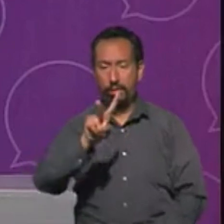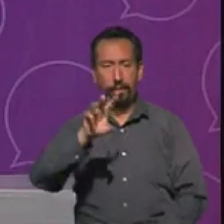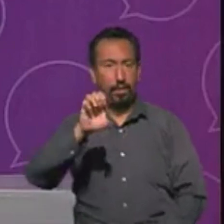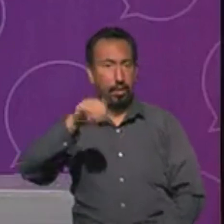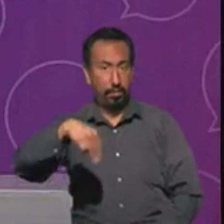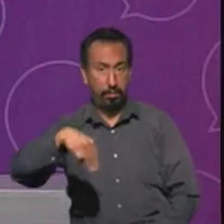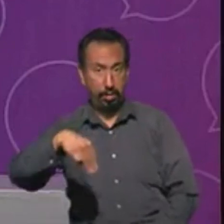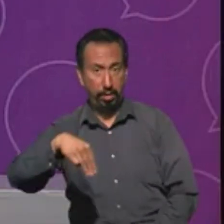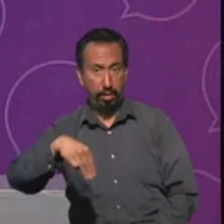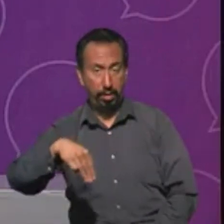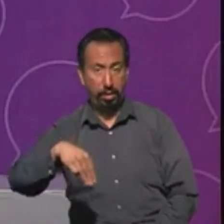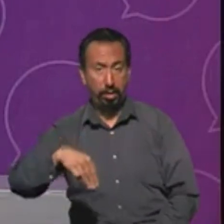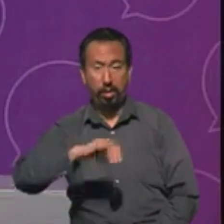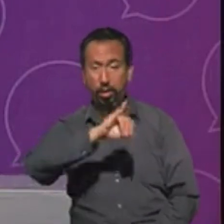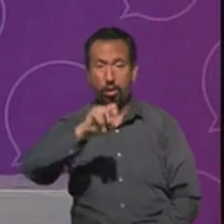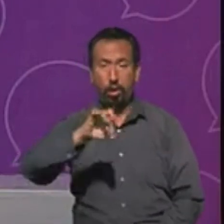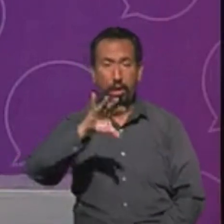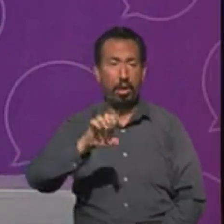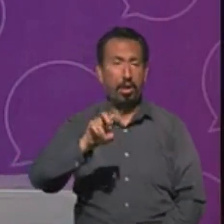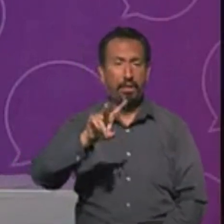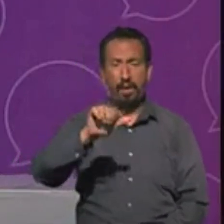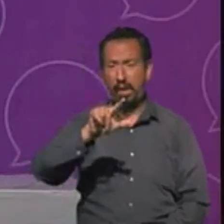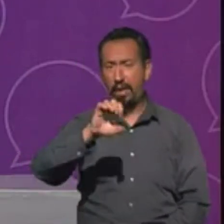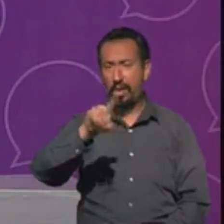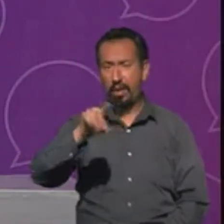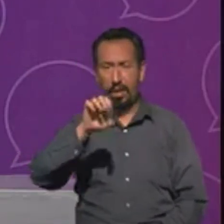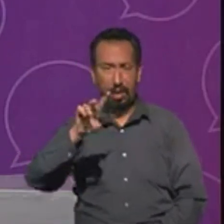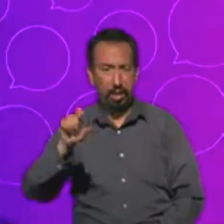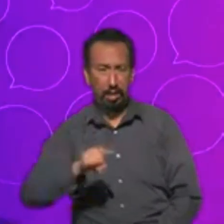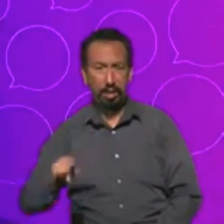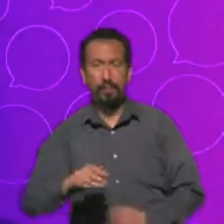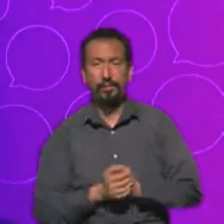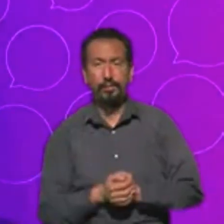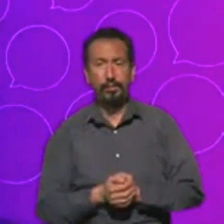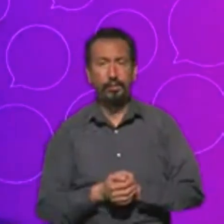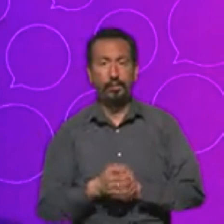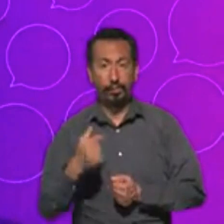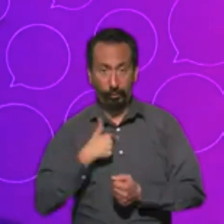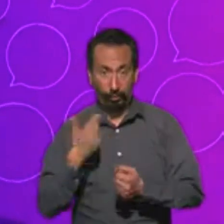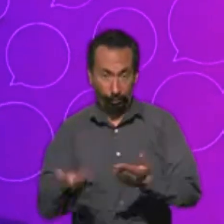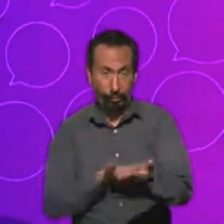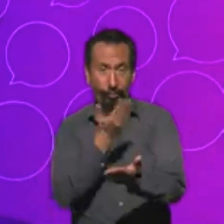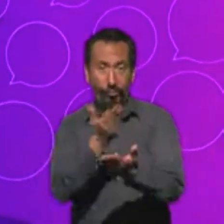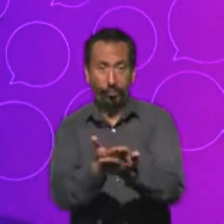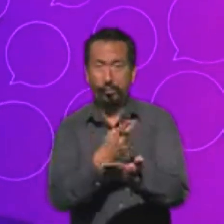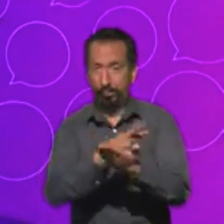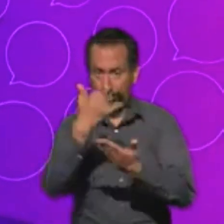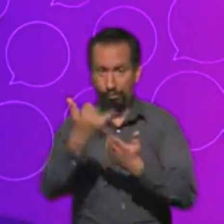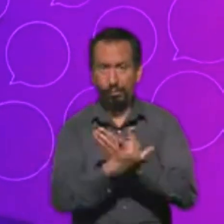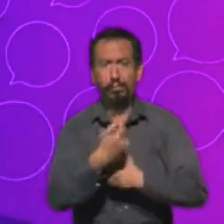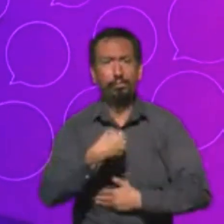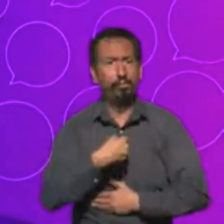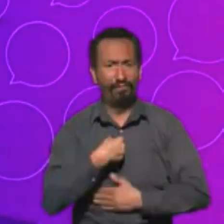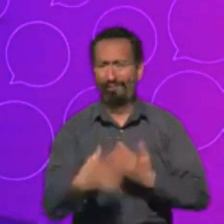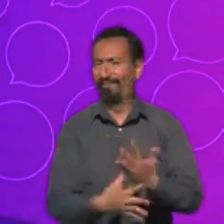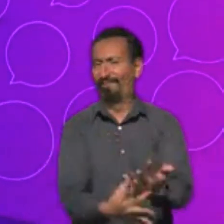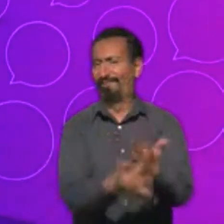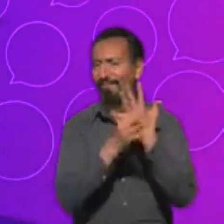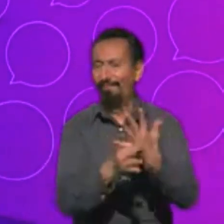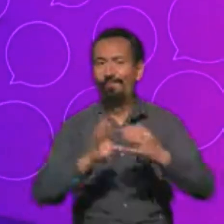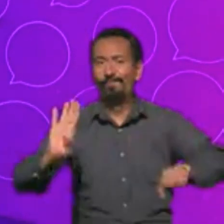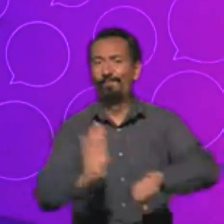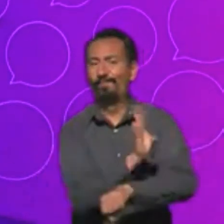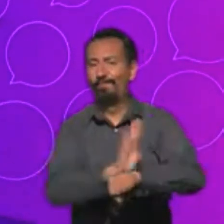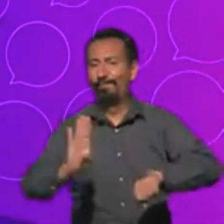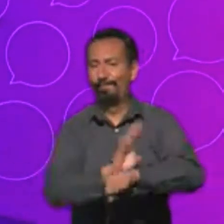México Jorge Enrique Velázquez Centeno adelante por favor He presentado mi plan celada sustentable estoy profundamente comprometido con el bienestar de